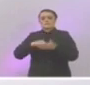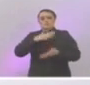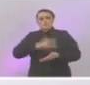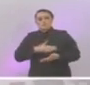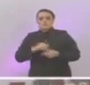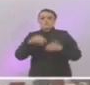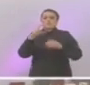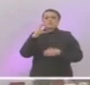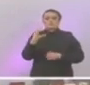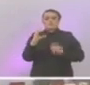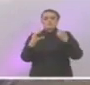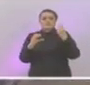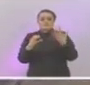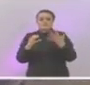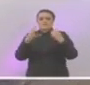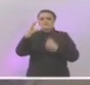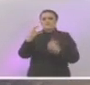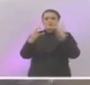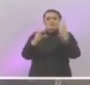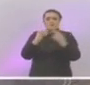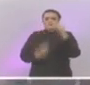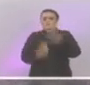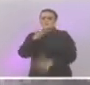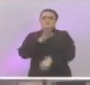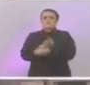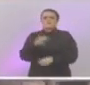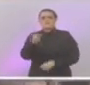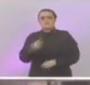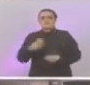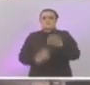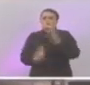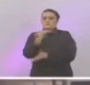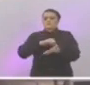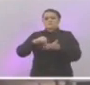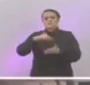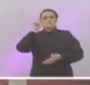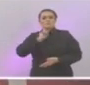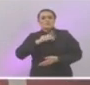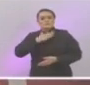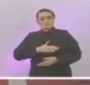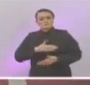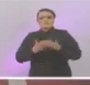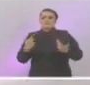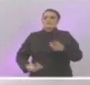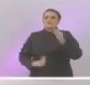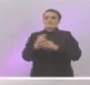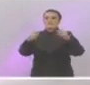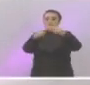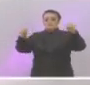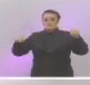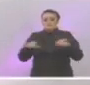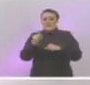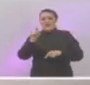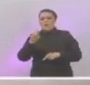nuevo C5 y 2, la nueva Defensoría Pública, los nuevos Centros de Justicia para las Mujeres, las nuevas presas y el